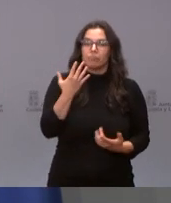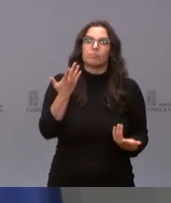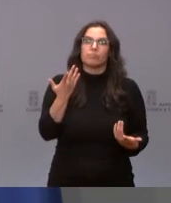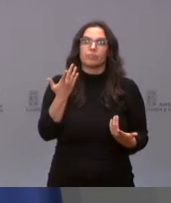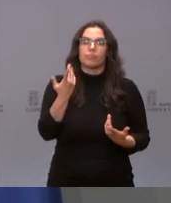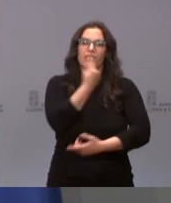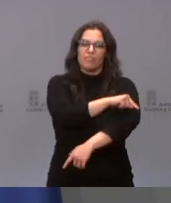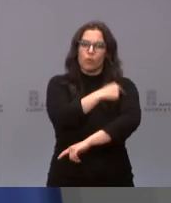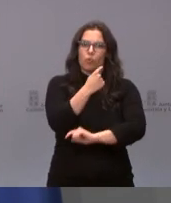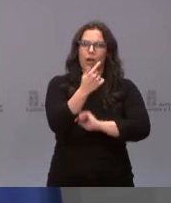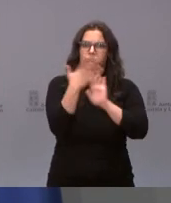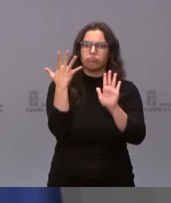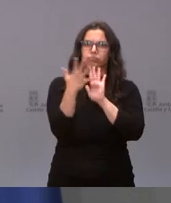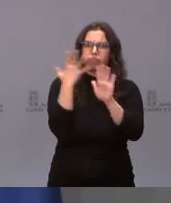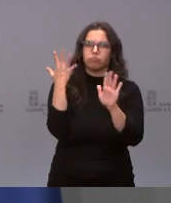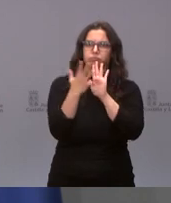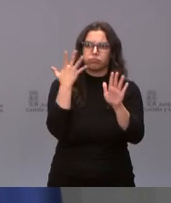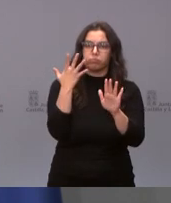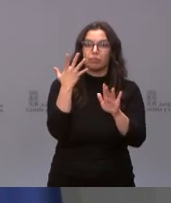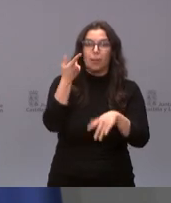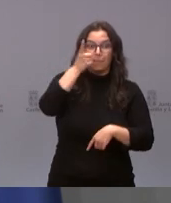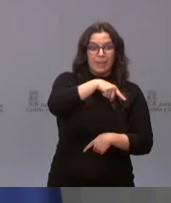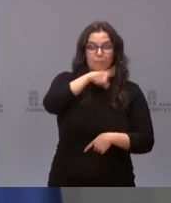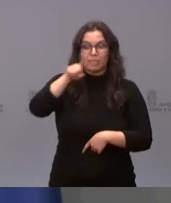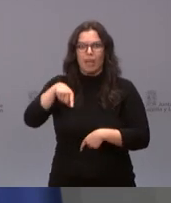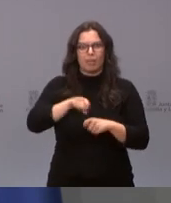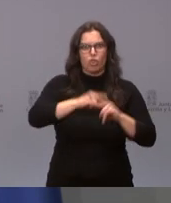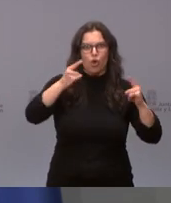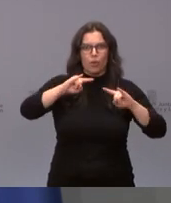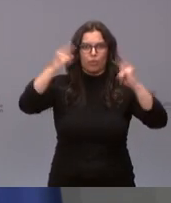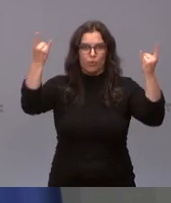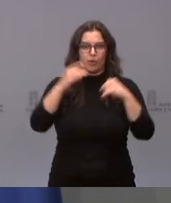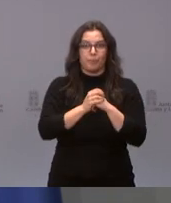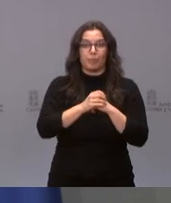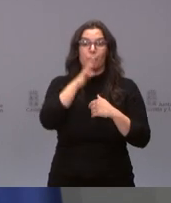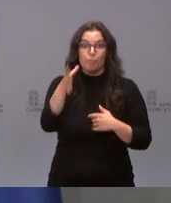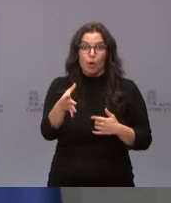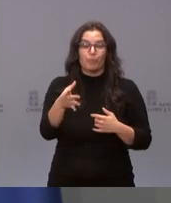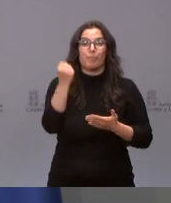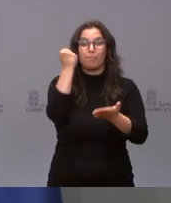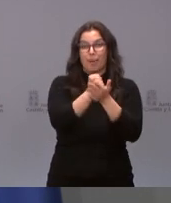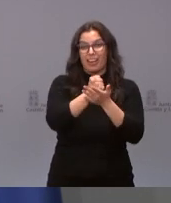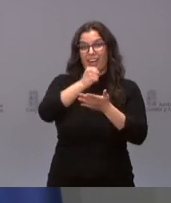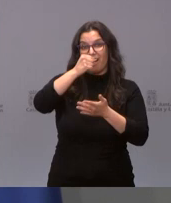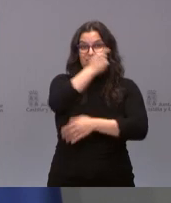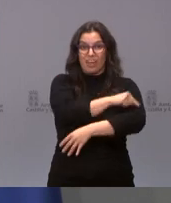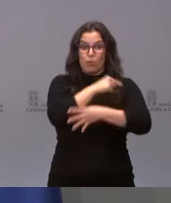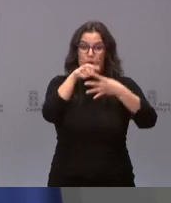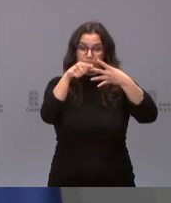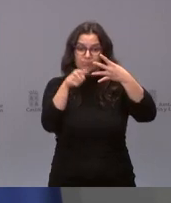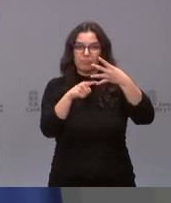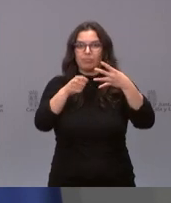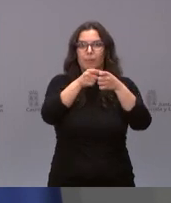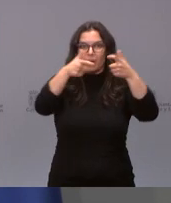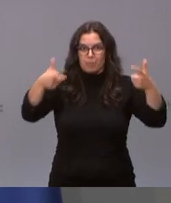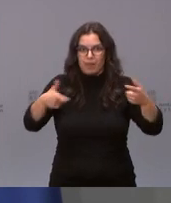administración de las dosis se está duplicando mes a mes el aumento en la diversidad de vacunas aprobadas y comercializadas así como